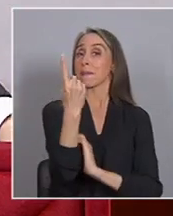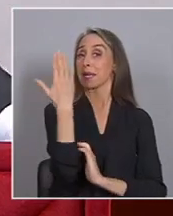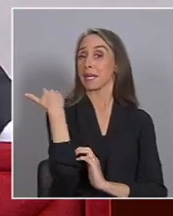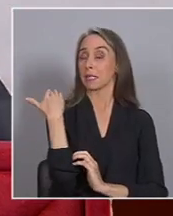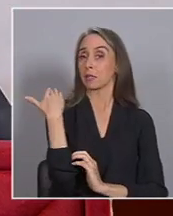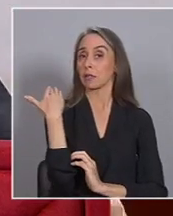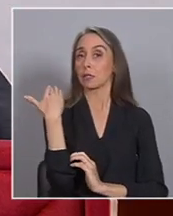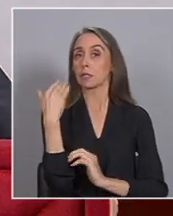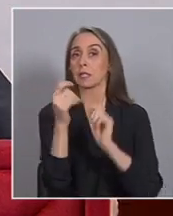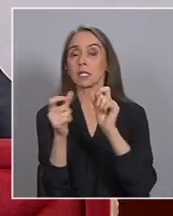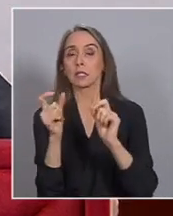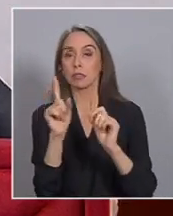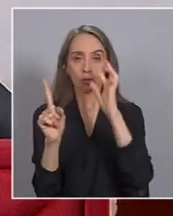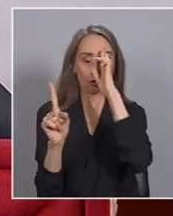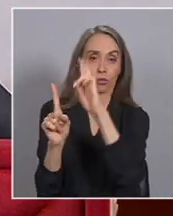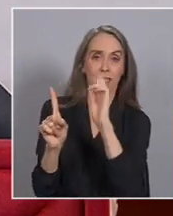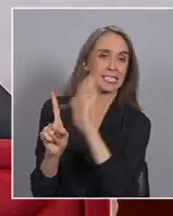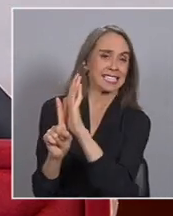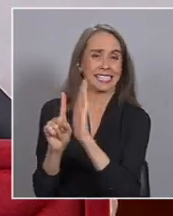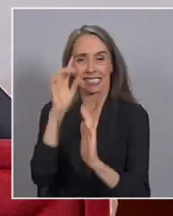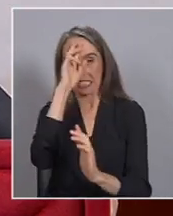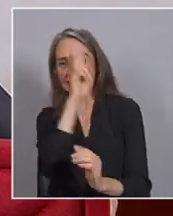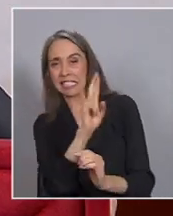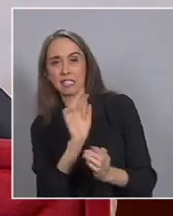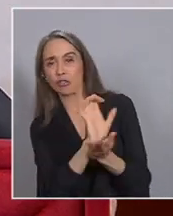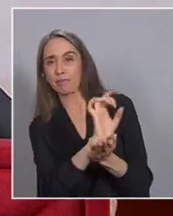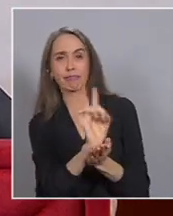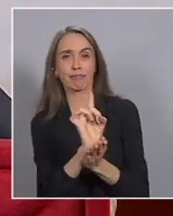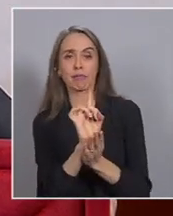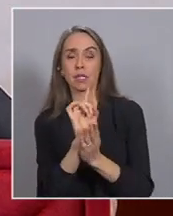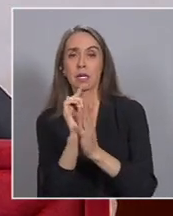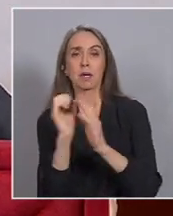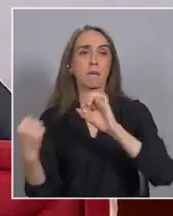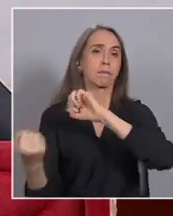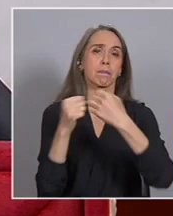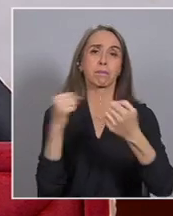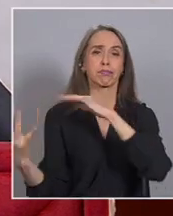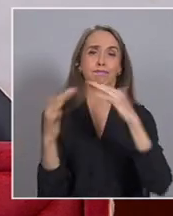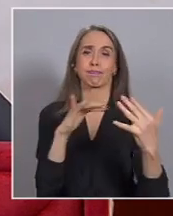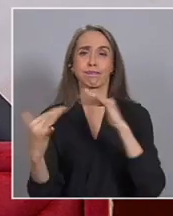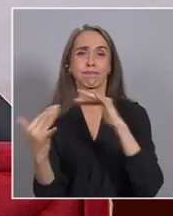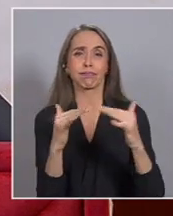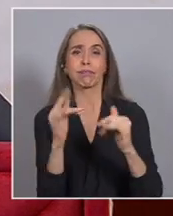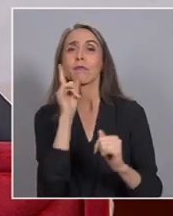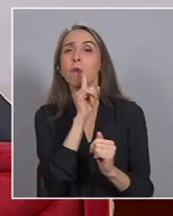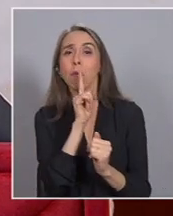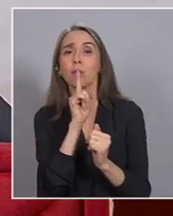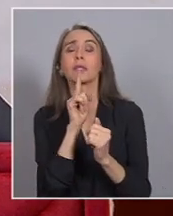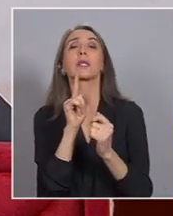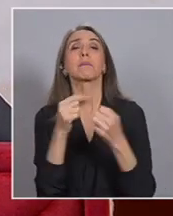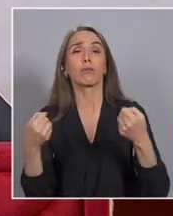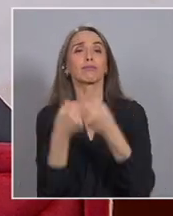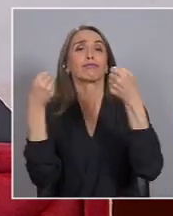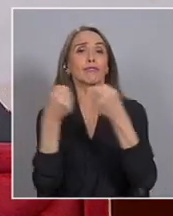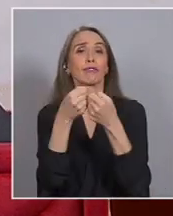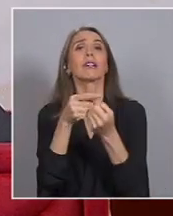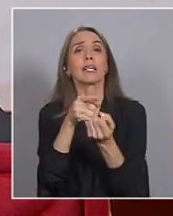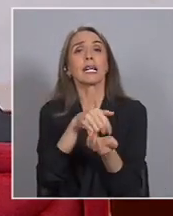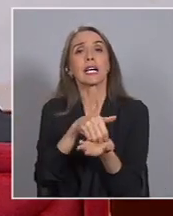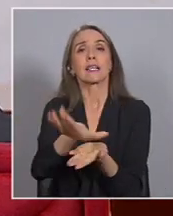clima de intolerancias recíprocas y enfrentamientos que terminaron finalmente con el rechazo a la propuesta que de ella emanó.